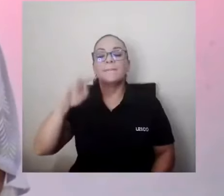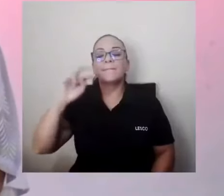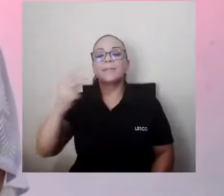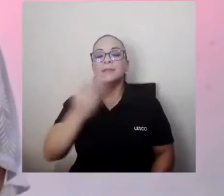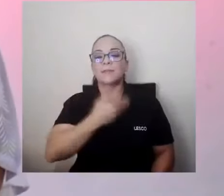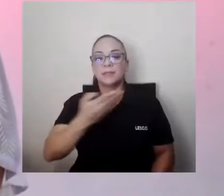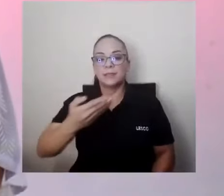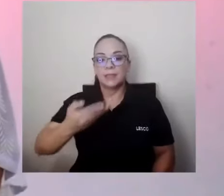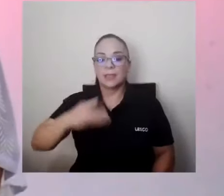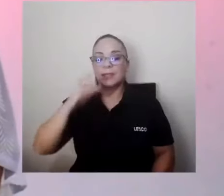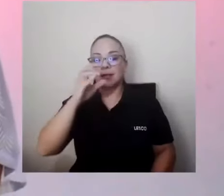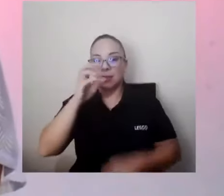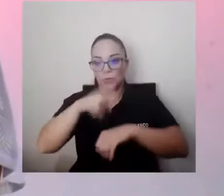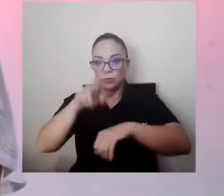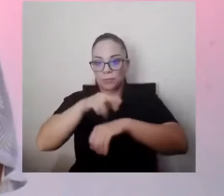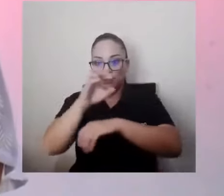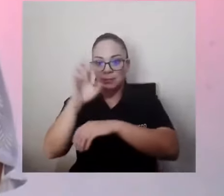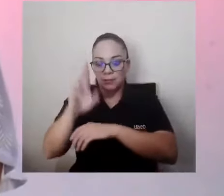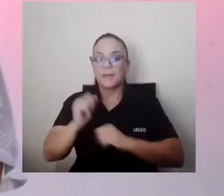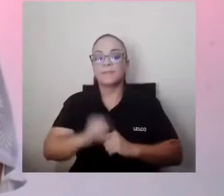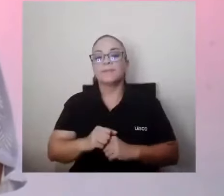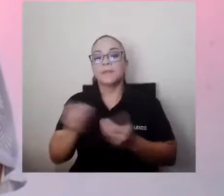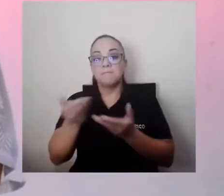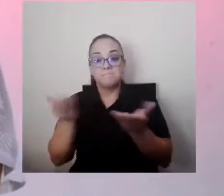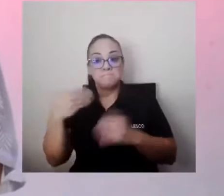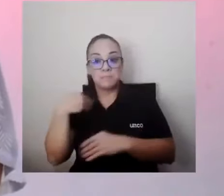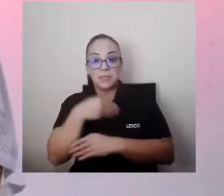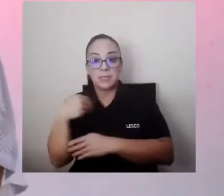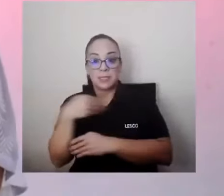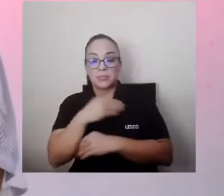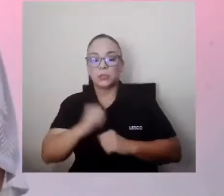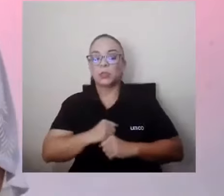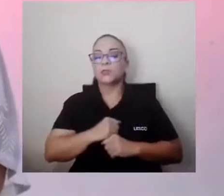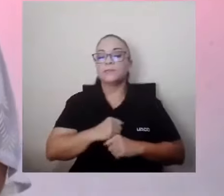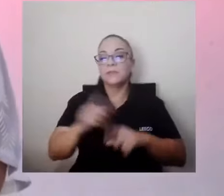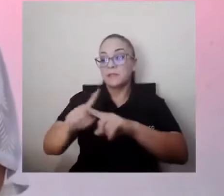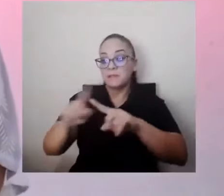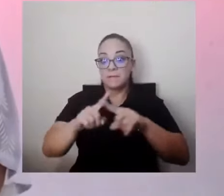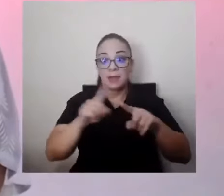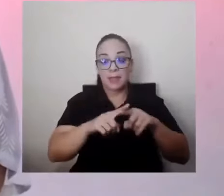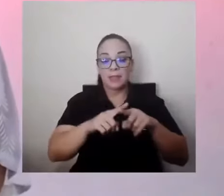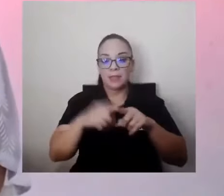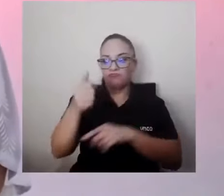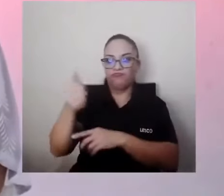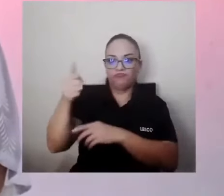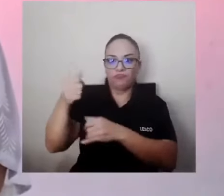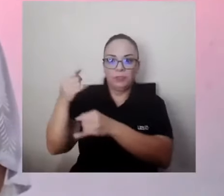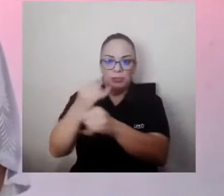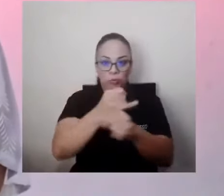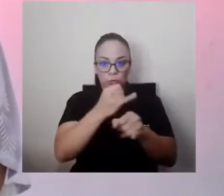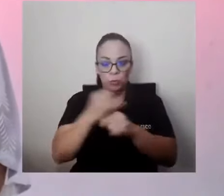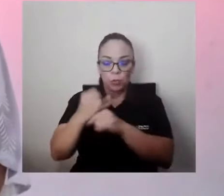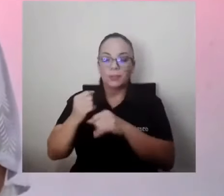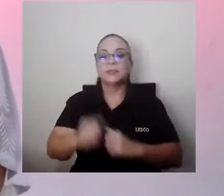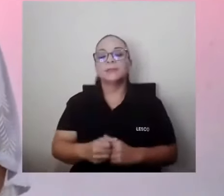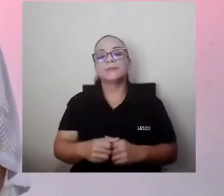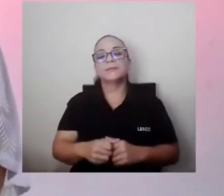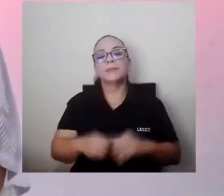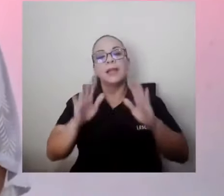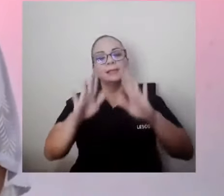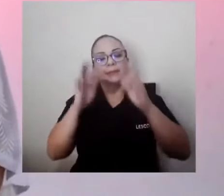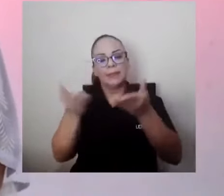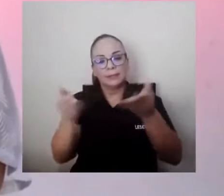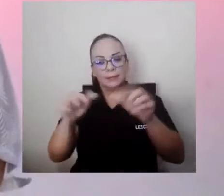Señoras y señores ministros, señoras y señores presidentes ejecutivos, excelentísimas señoras y excelentísimos